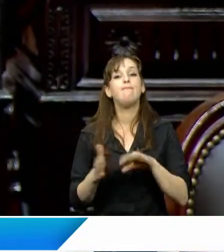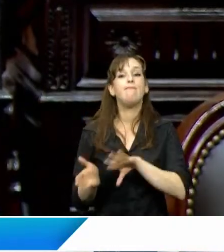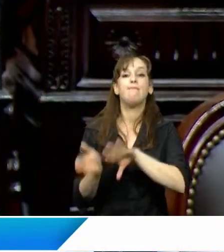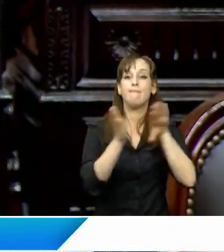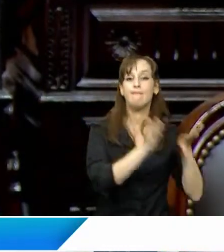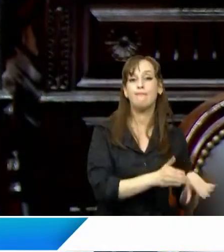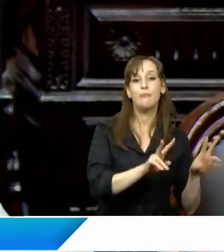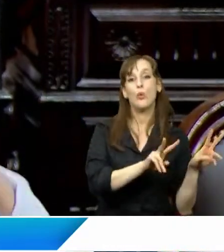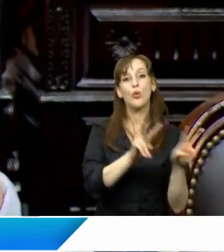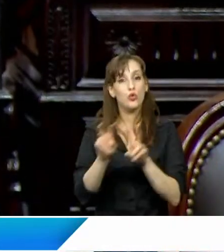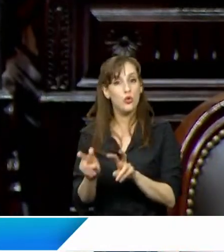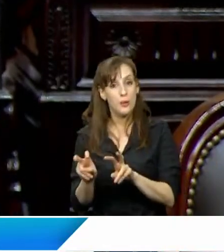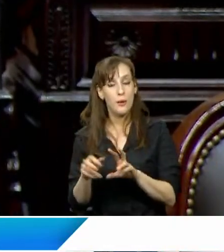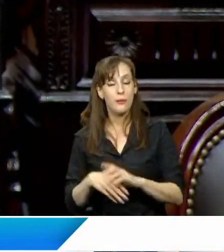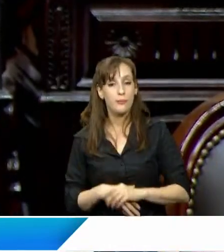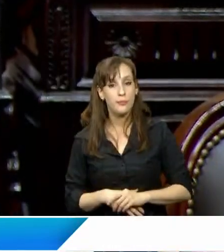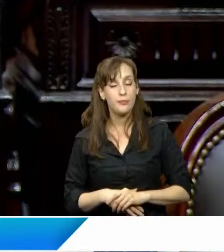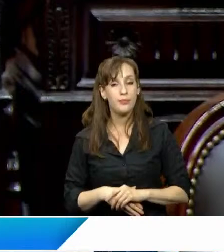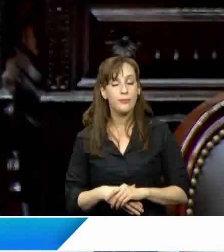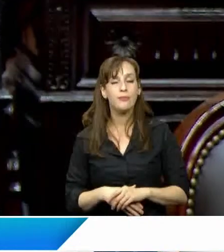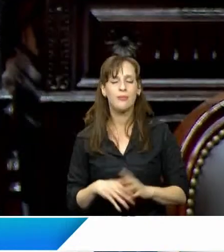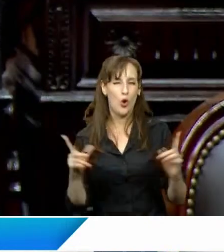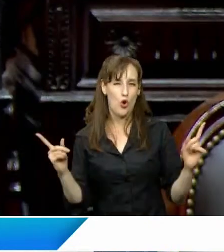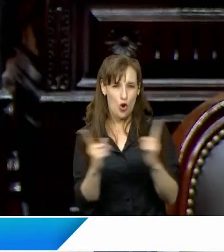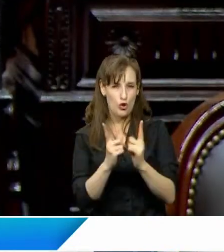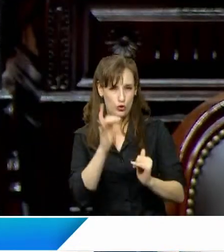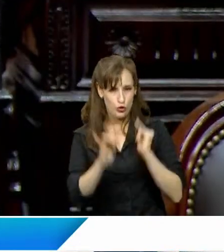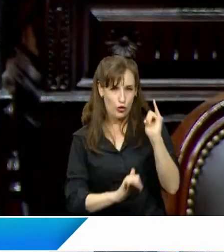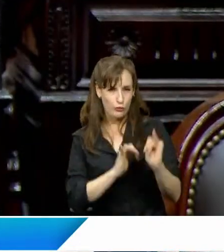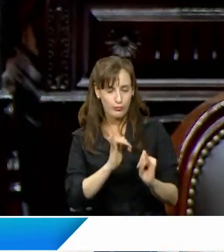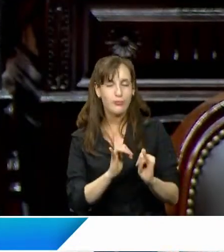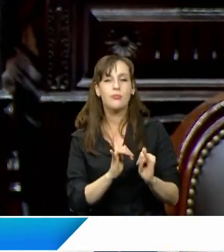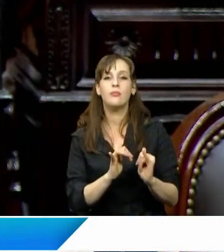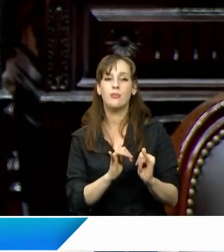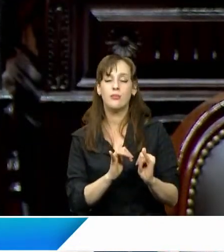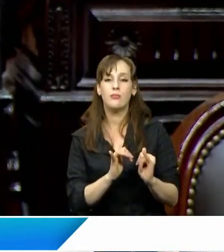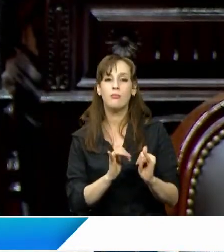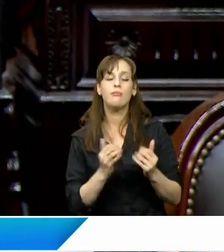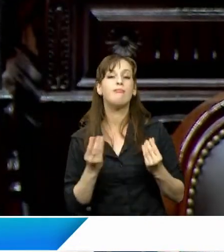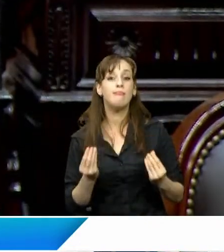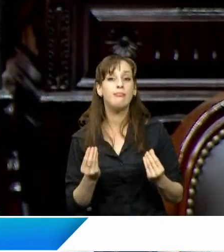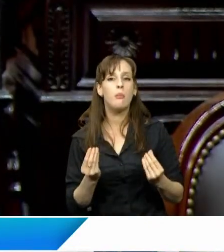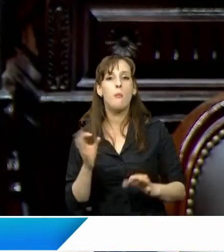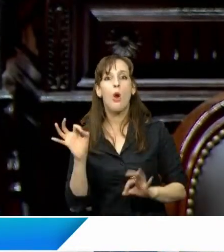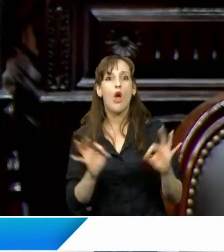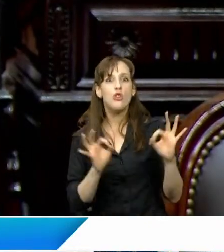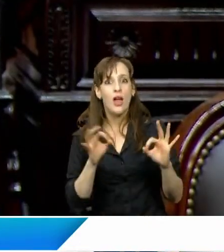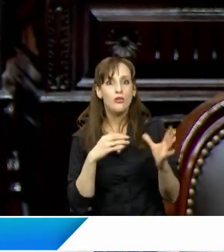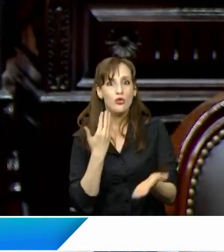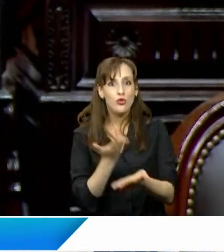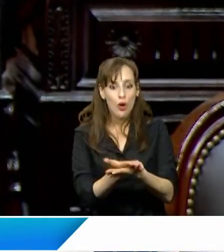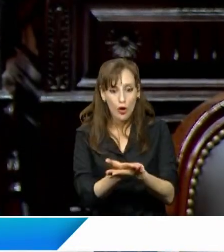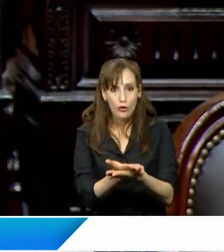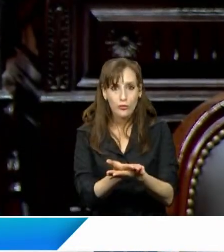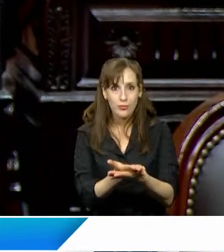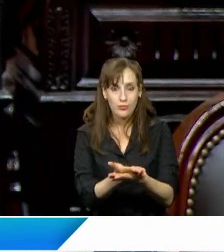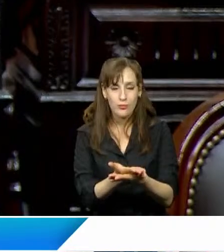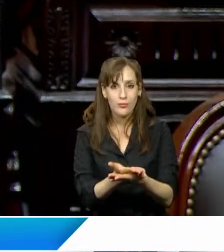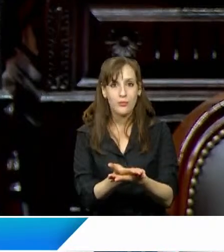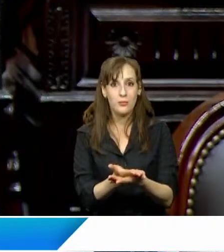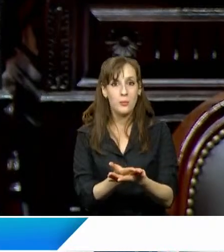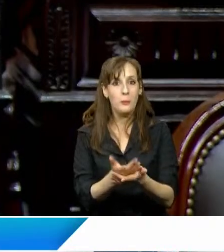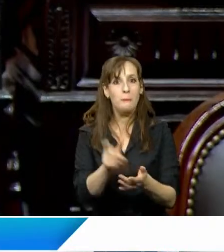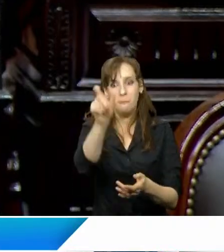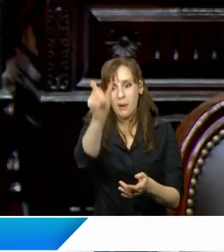tema, presidente, para resumir, es que este proyecto no permite que la aparición del